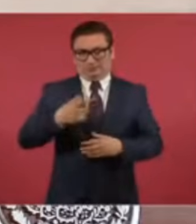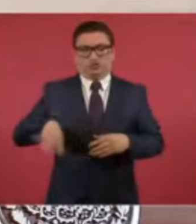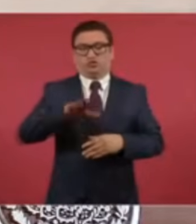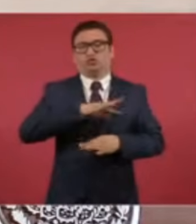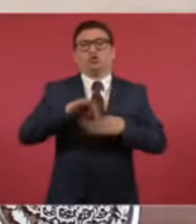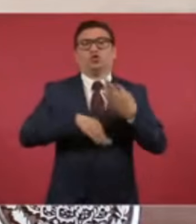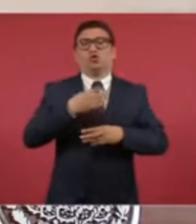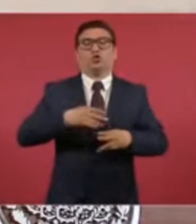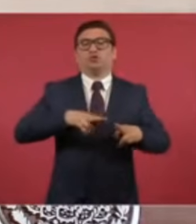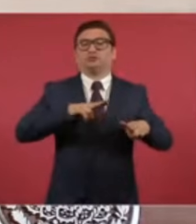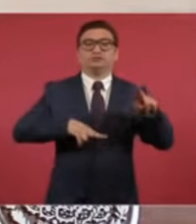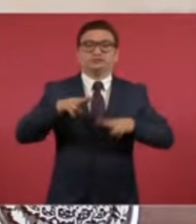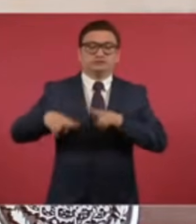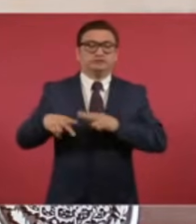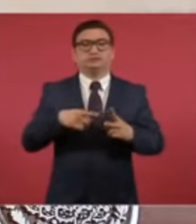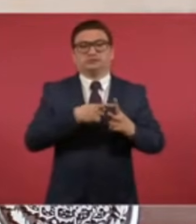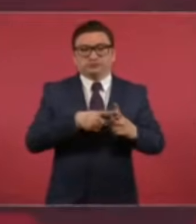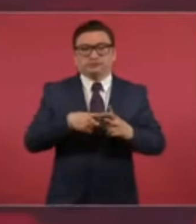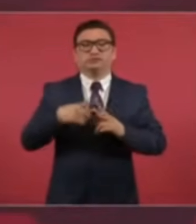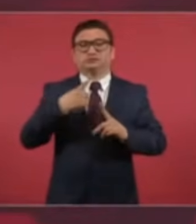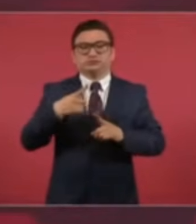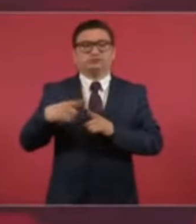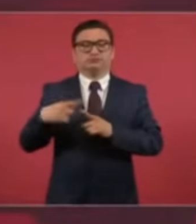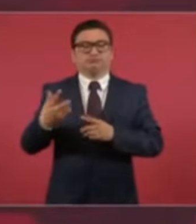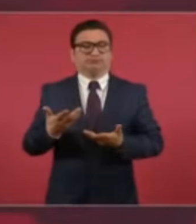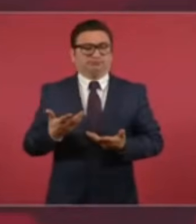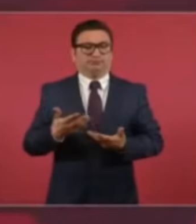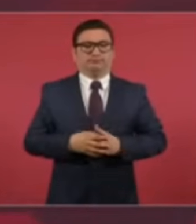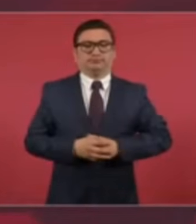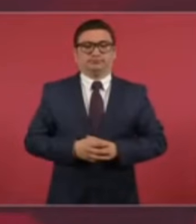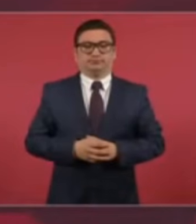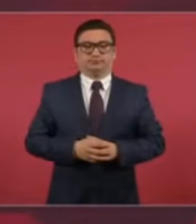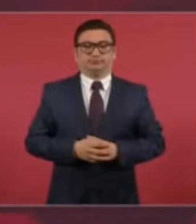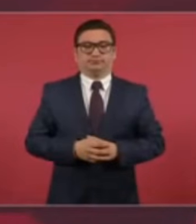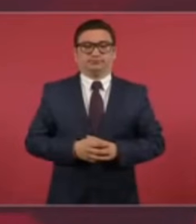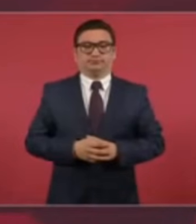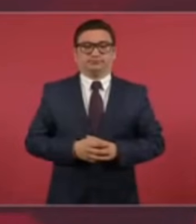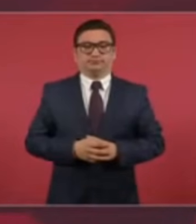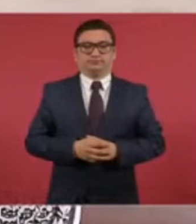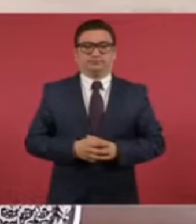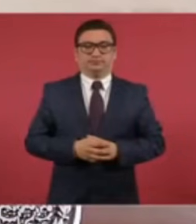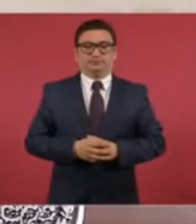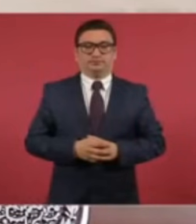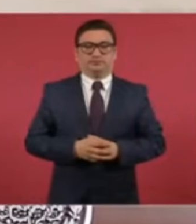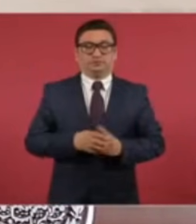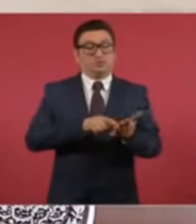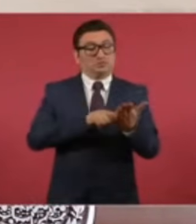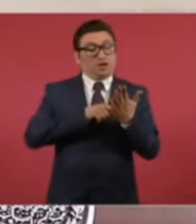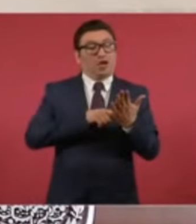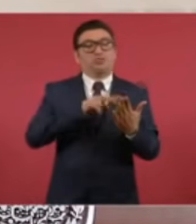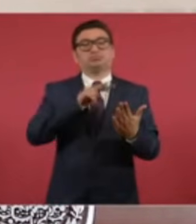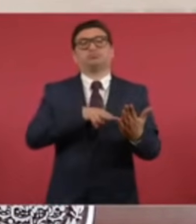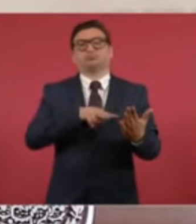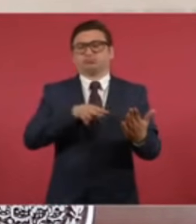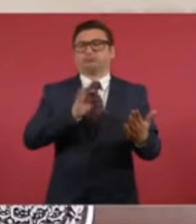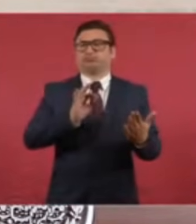están manifestando que va a